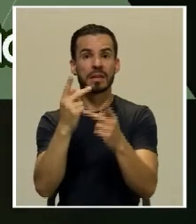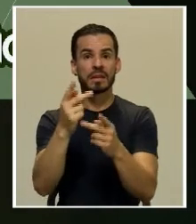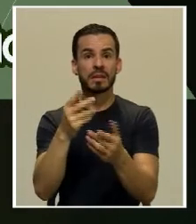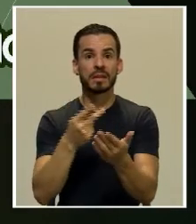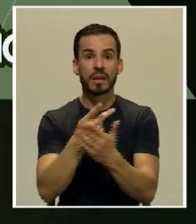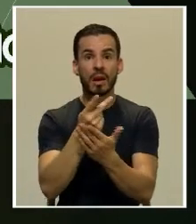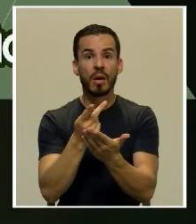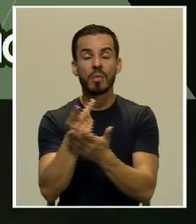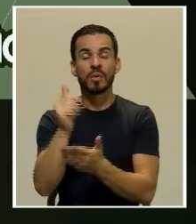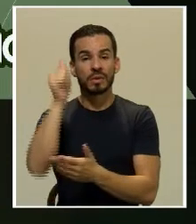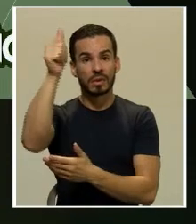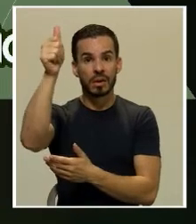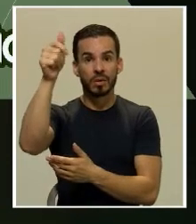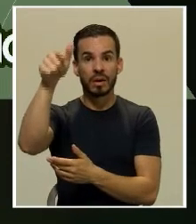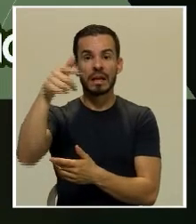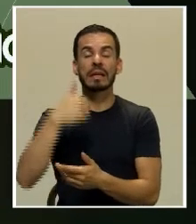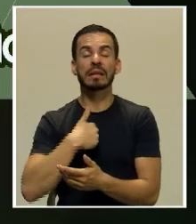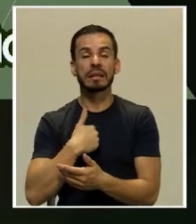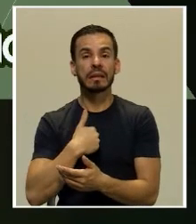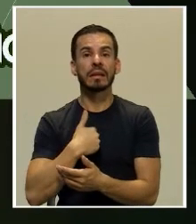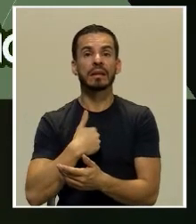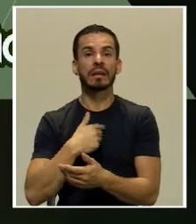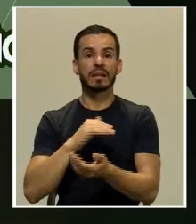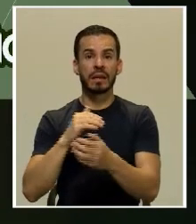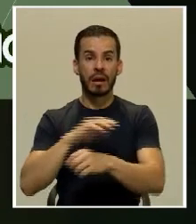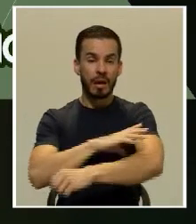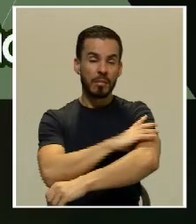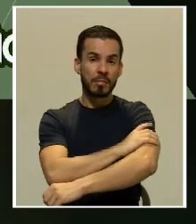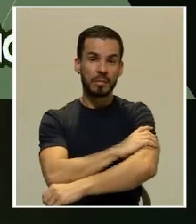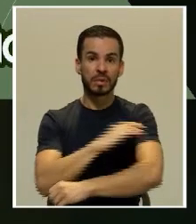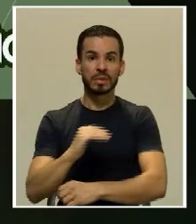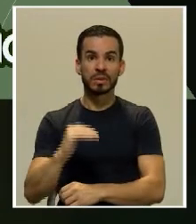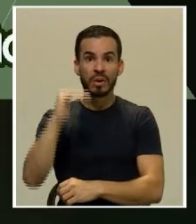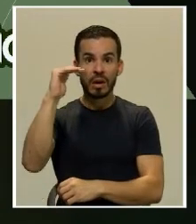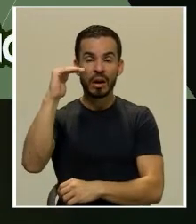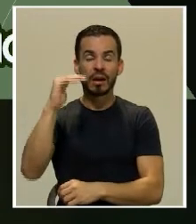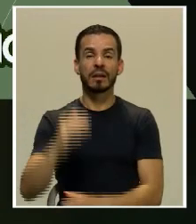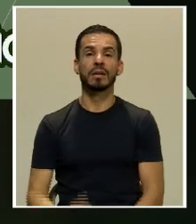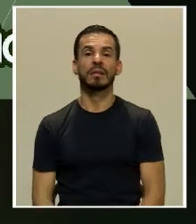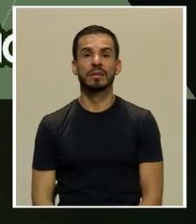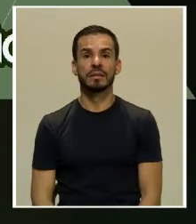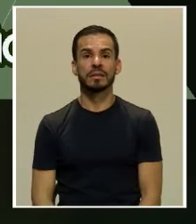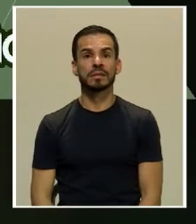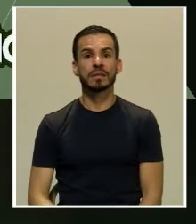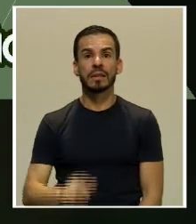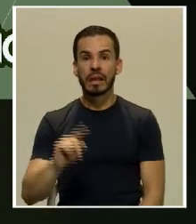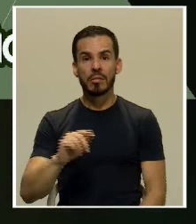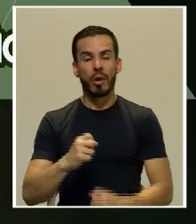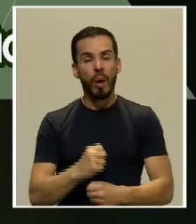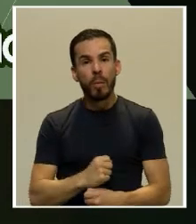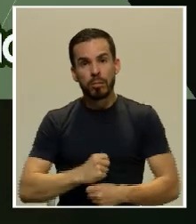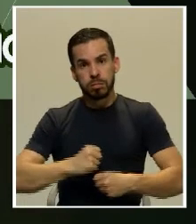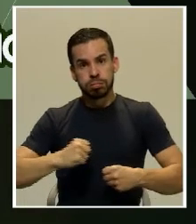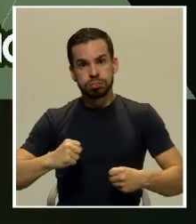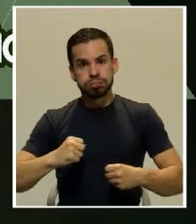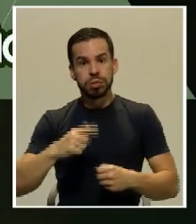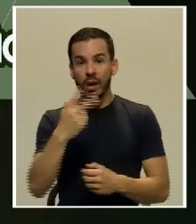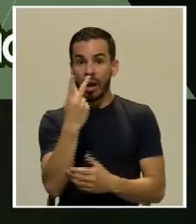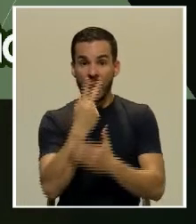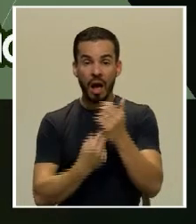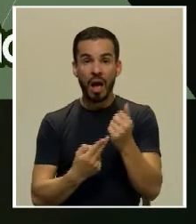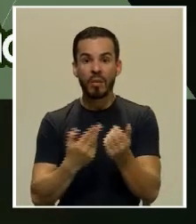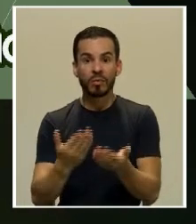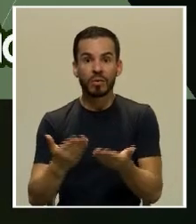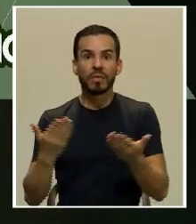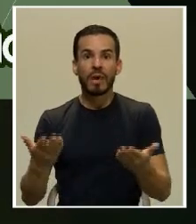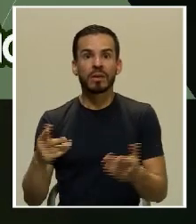de la provincia de Alajuela y padecía de hipertensión arterial y obesidad. Ambos son